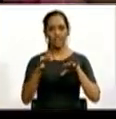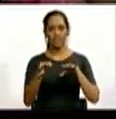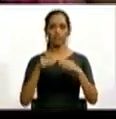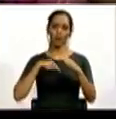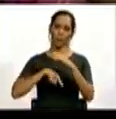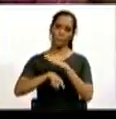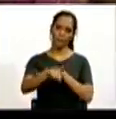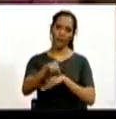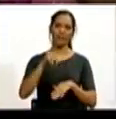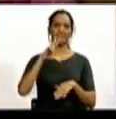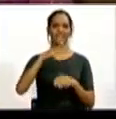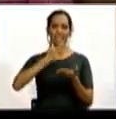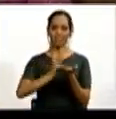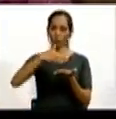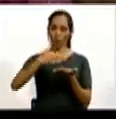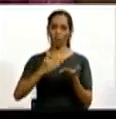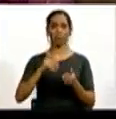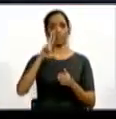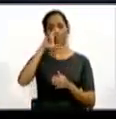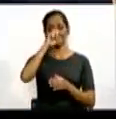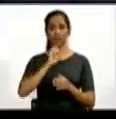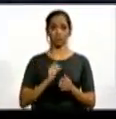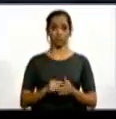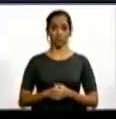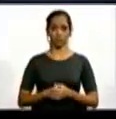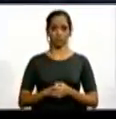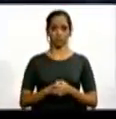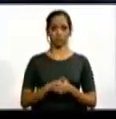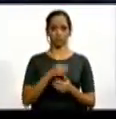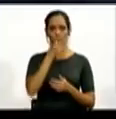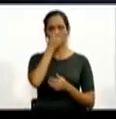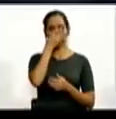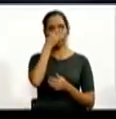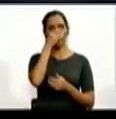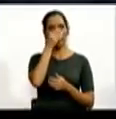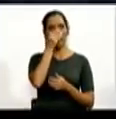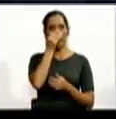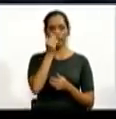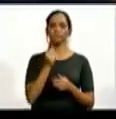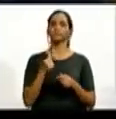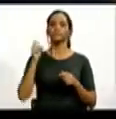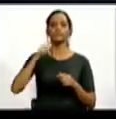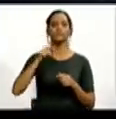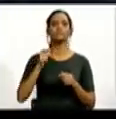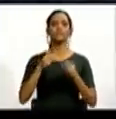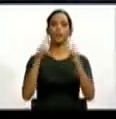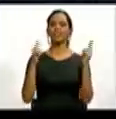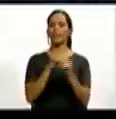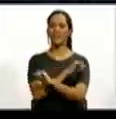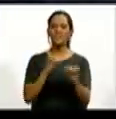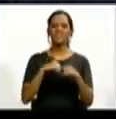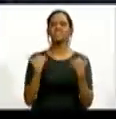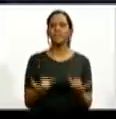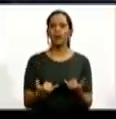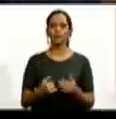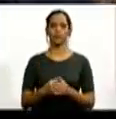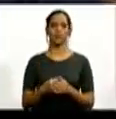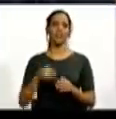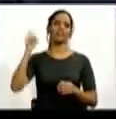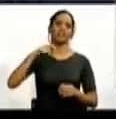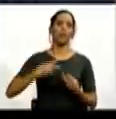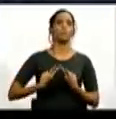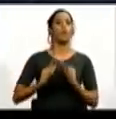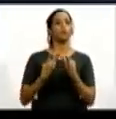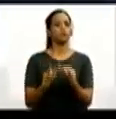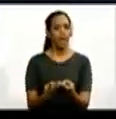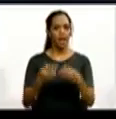para la tercera torta, pues, porque esto va para 3 años. Pero en cuanto a logística, ¿qué es lo que se necesita para terminar el puente? Ya lo no. Que se necesita es ponerle voluntad de verdad